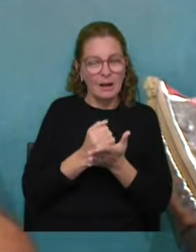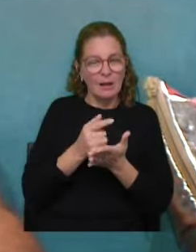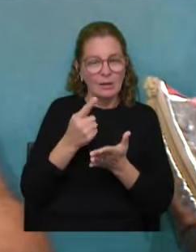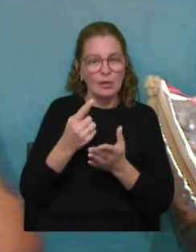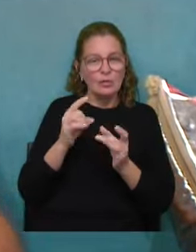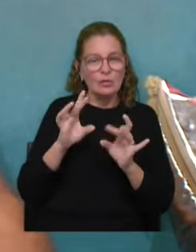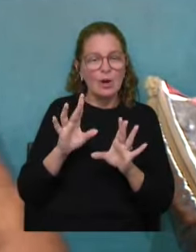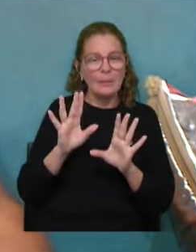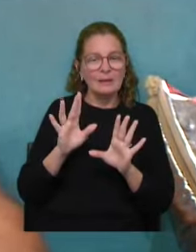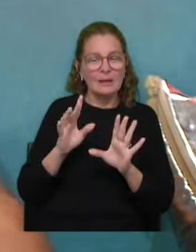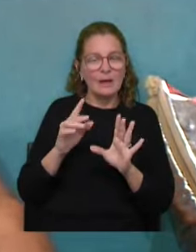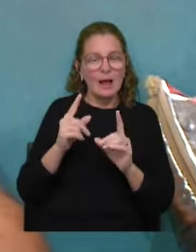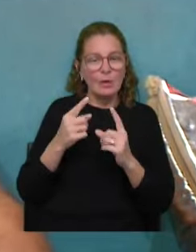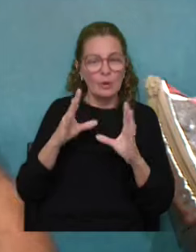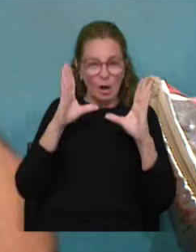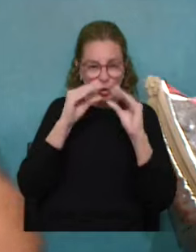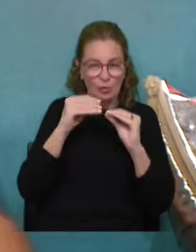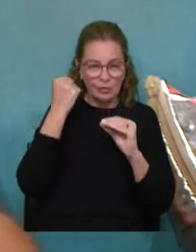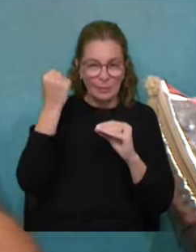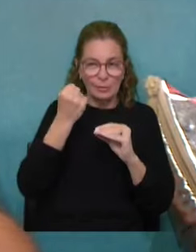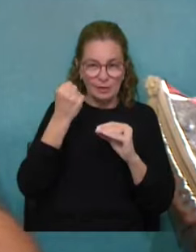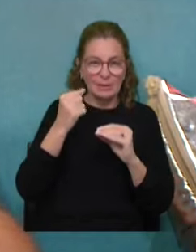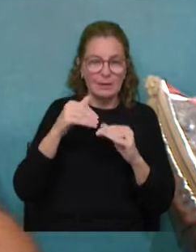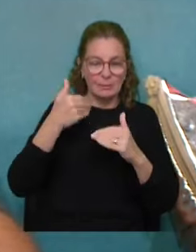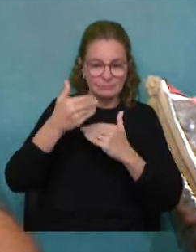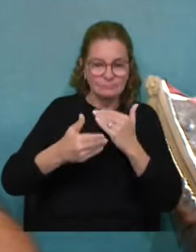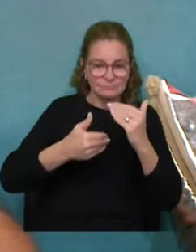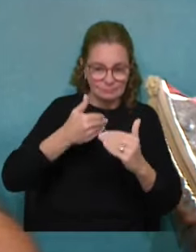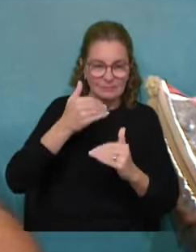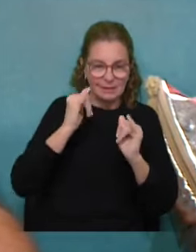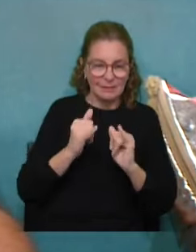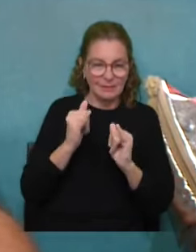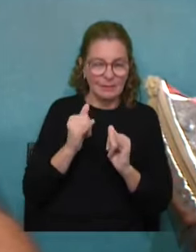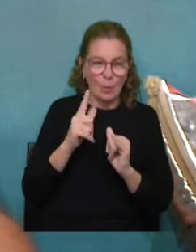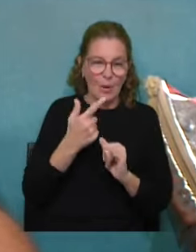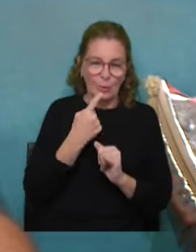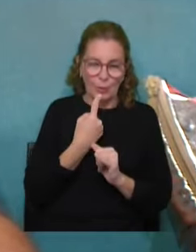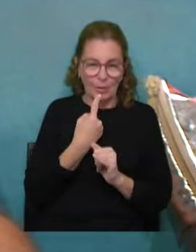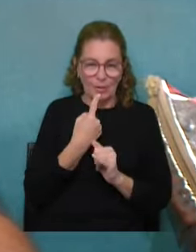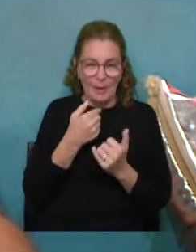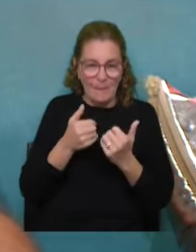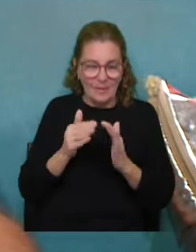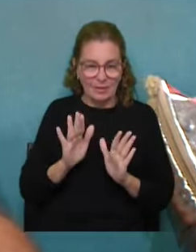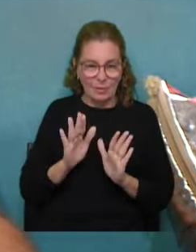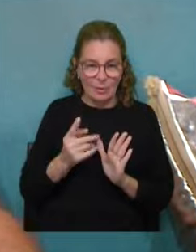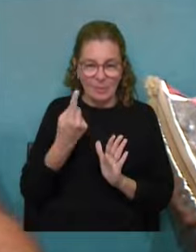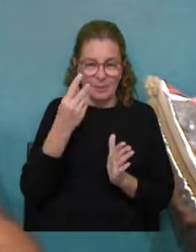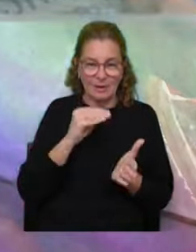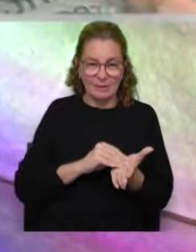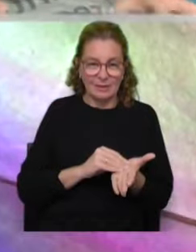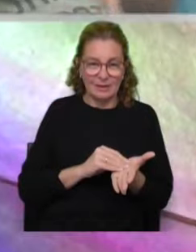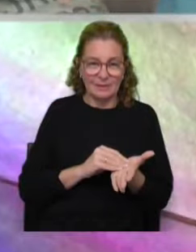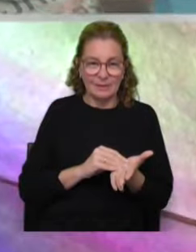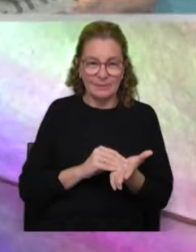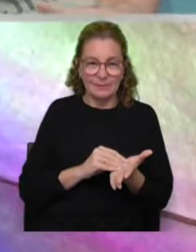que son, sí hay noches importantes que te van haciendo. Sin duda que, desde el debut, que fue así toda